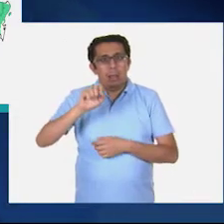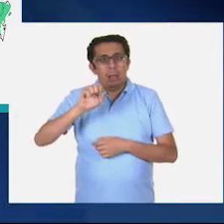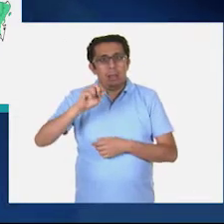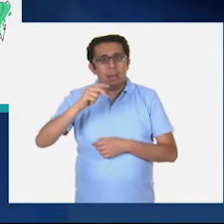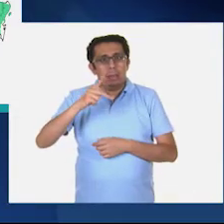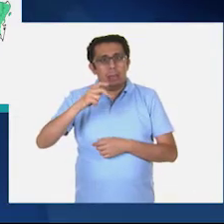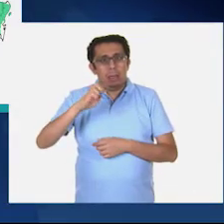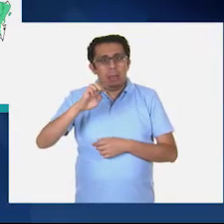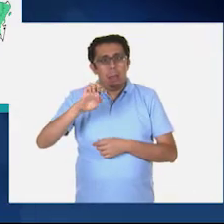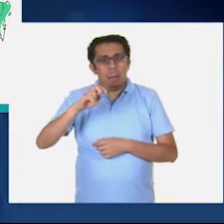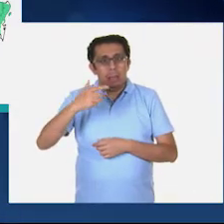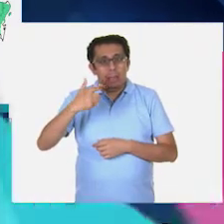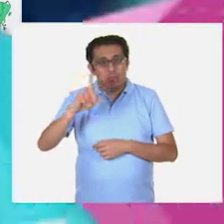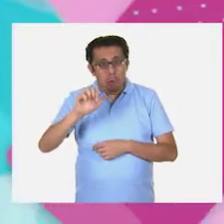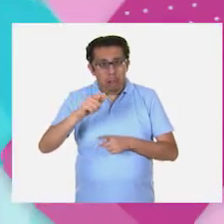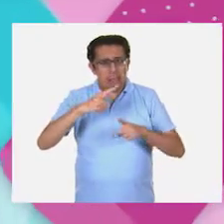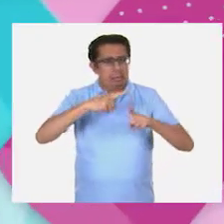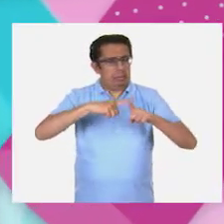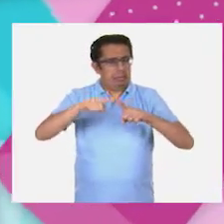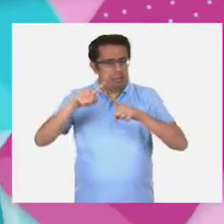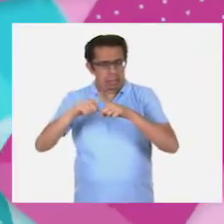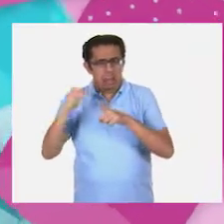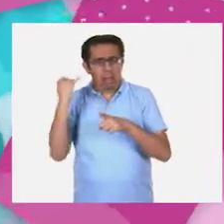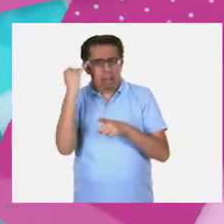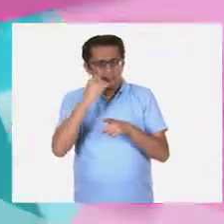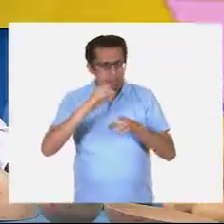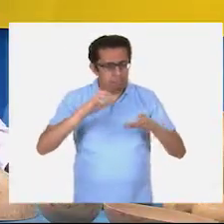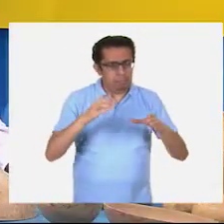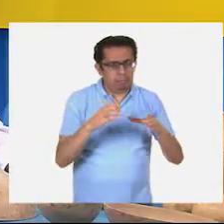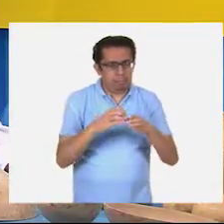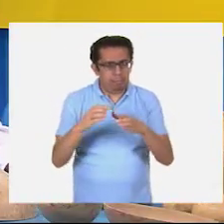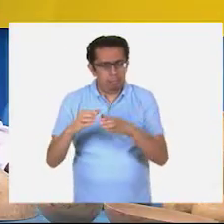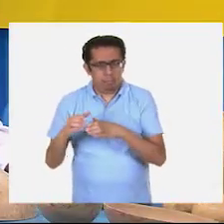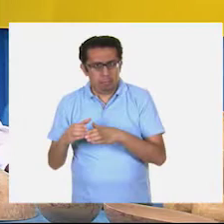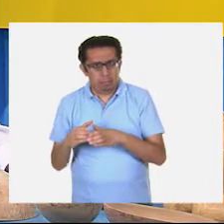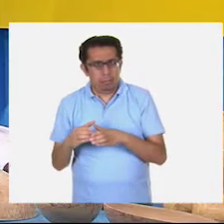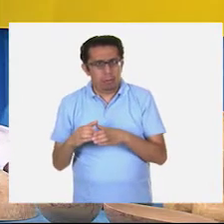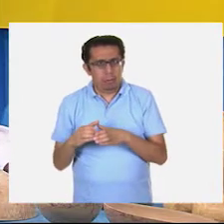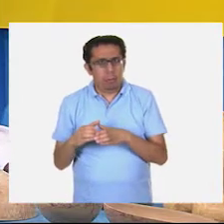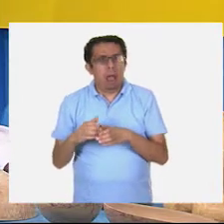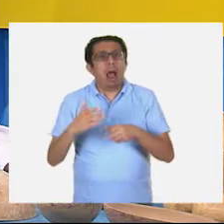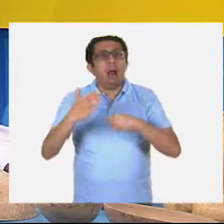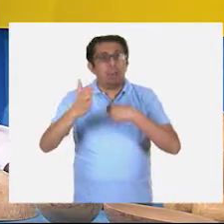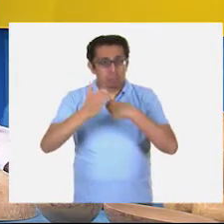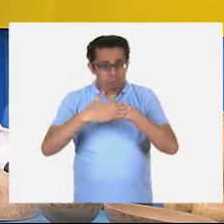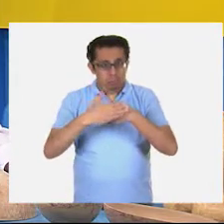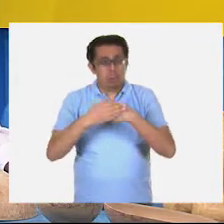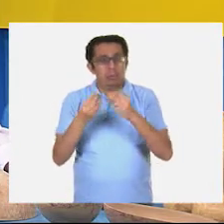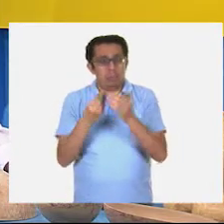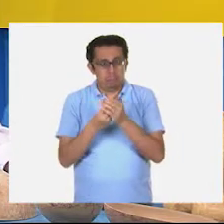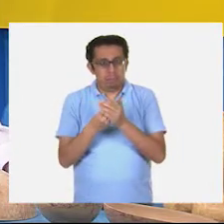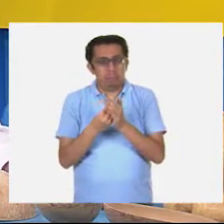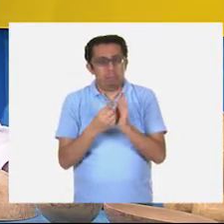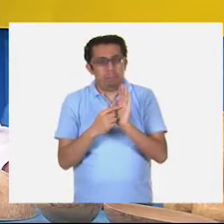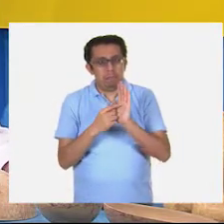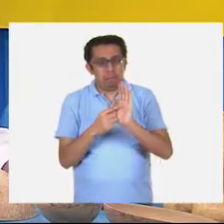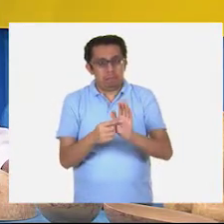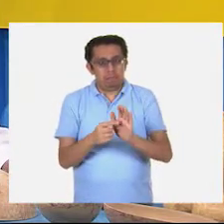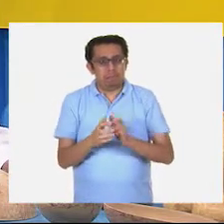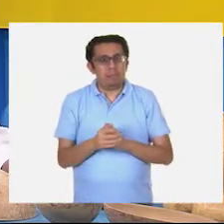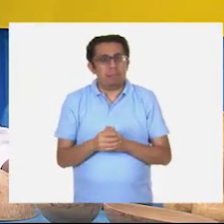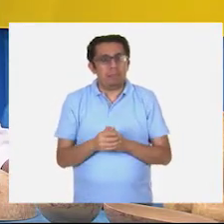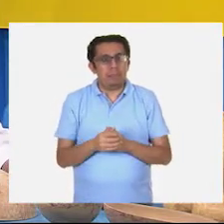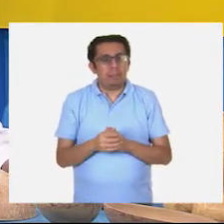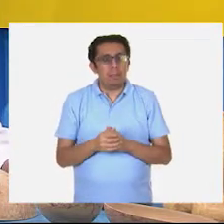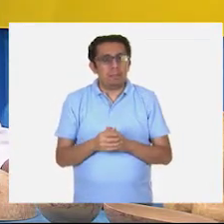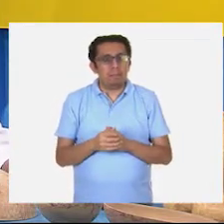México, estas familias lingüísticas las veremos en la siguiente presentación. Como